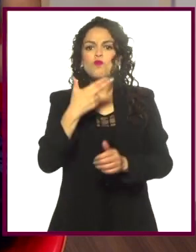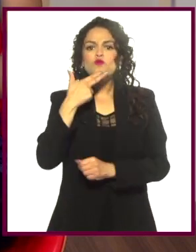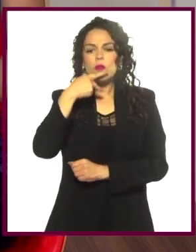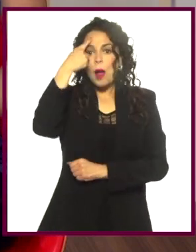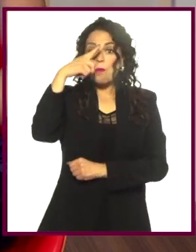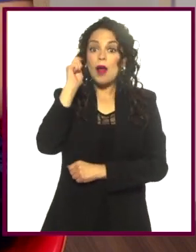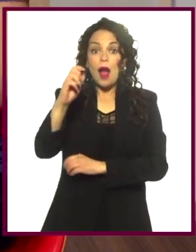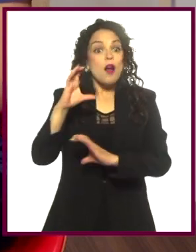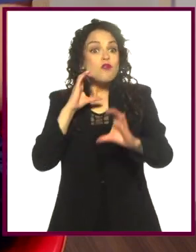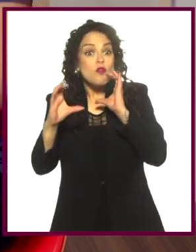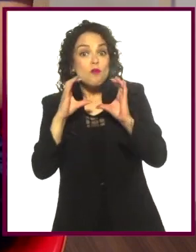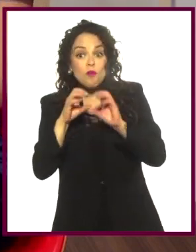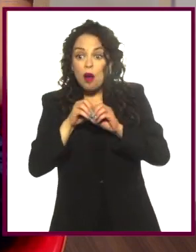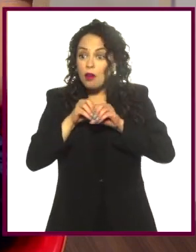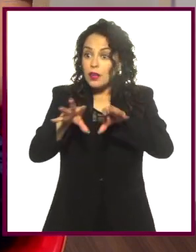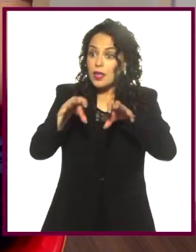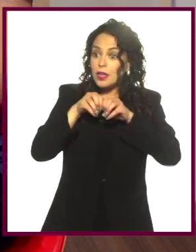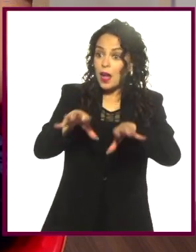para comunicarnos.